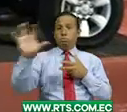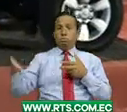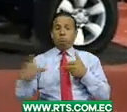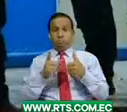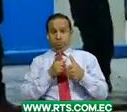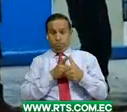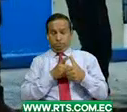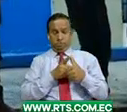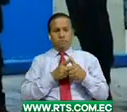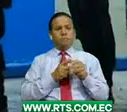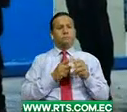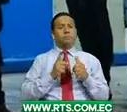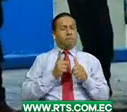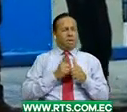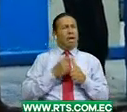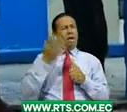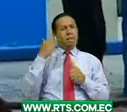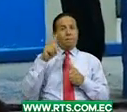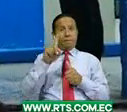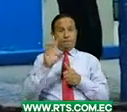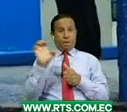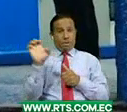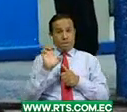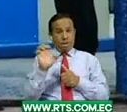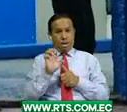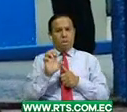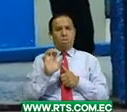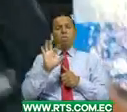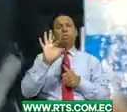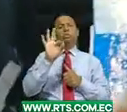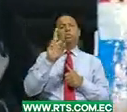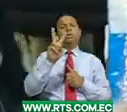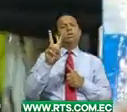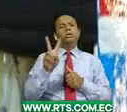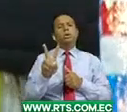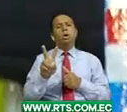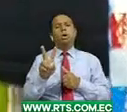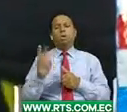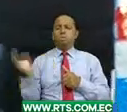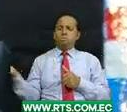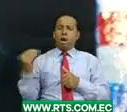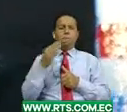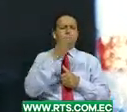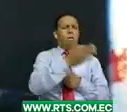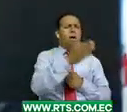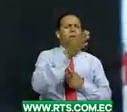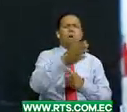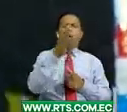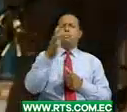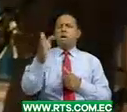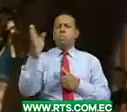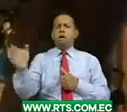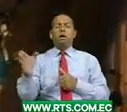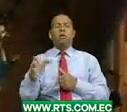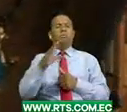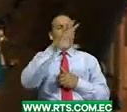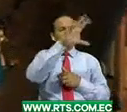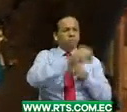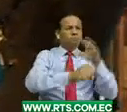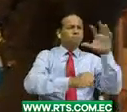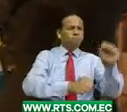han realizado desde el 1 de enero de este año 92 operativos Victoria, anteriores a este, que han